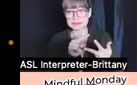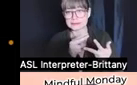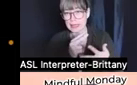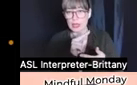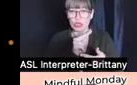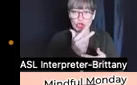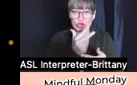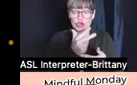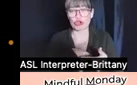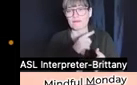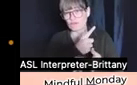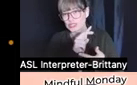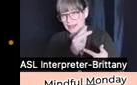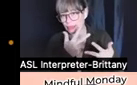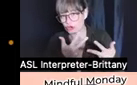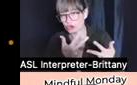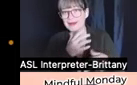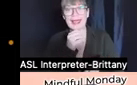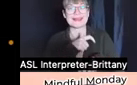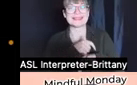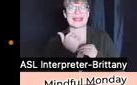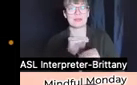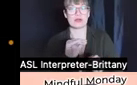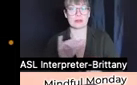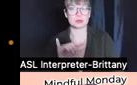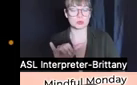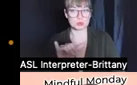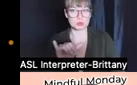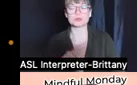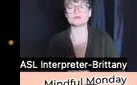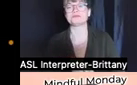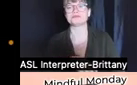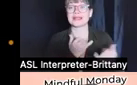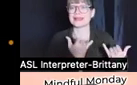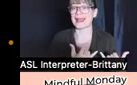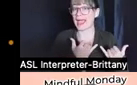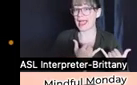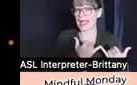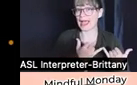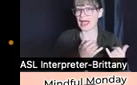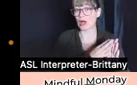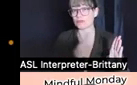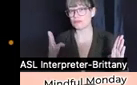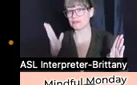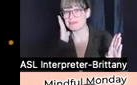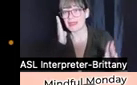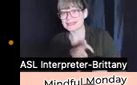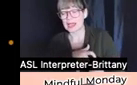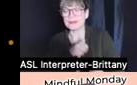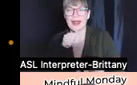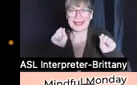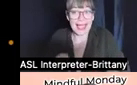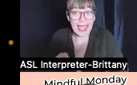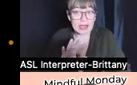puedes hacer esto primero y esto segundo, darles un tiempo, hacerlo entre ahora y antes de